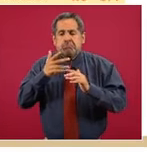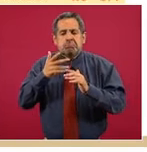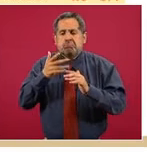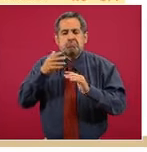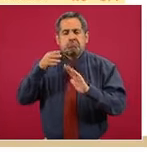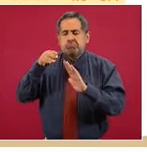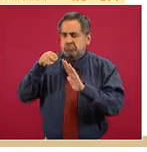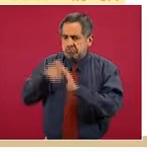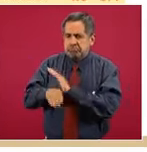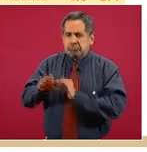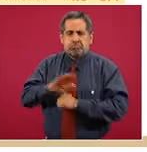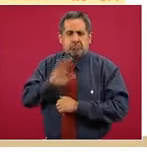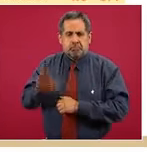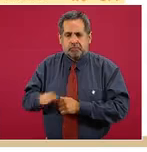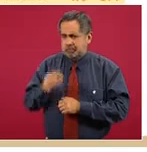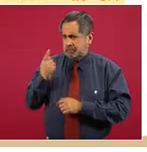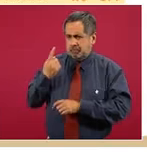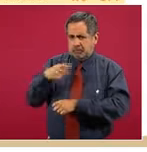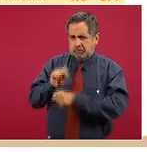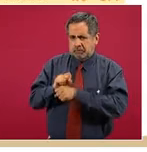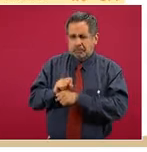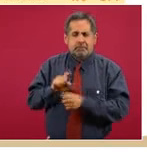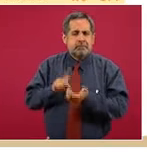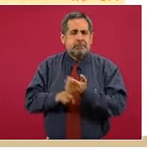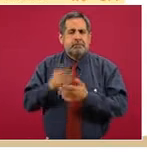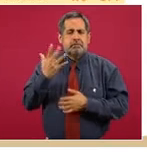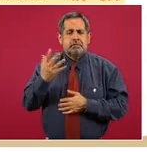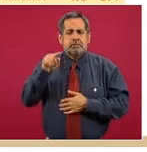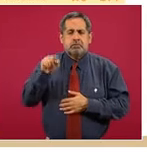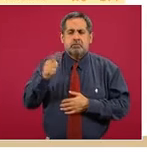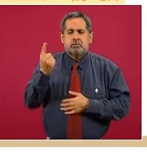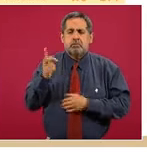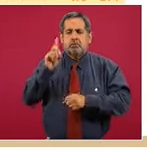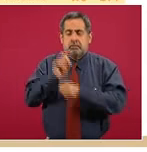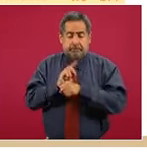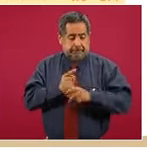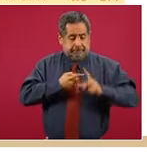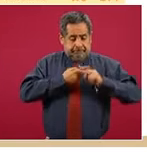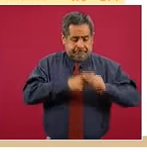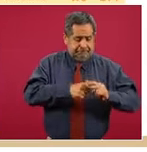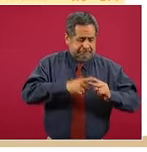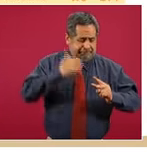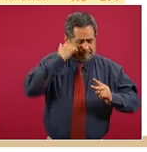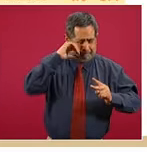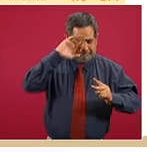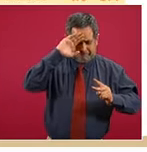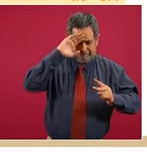tuvieron en la última semana un promedio de 5.1 días desde que iniciaron los síntomas